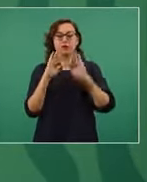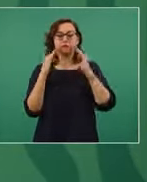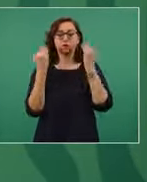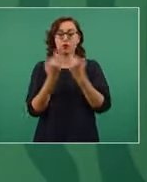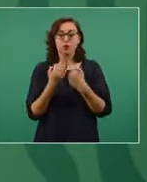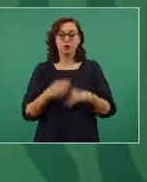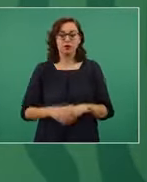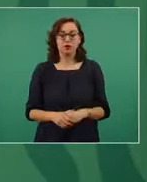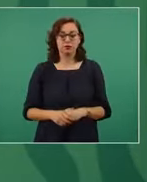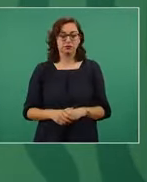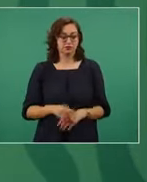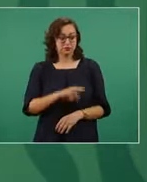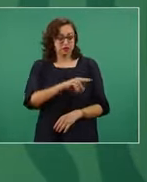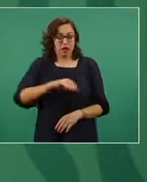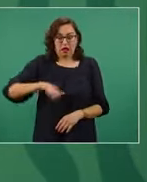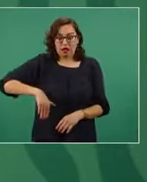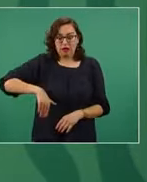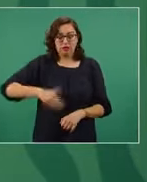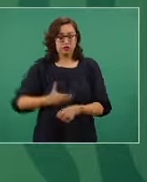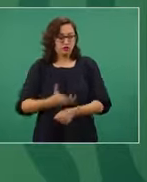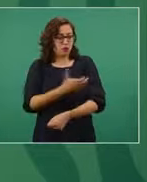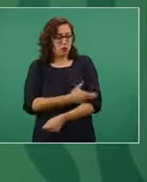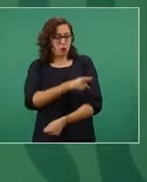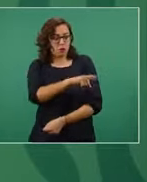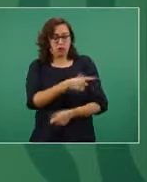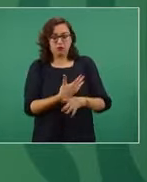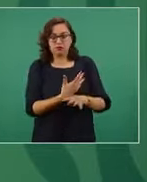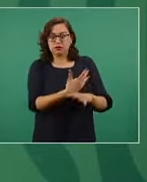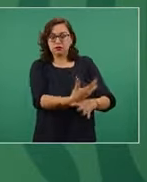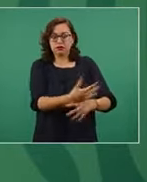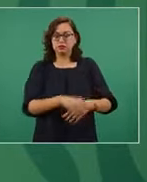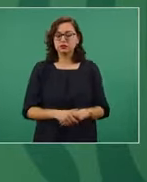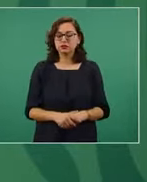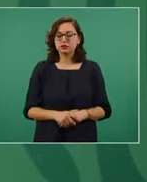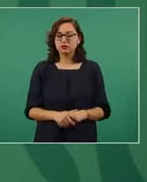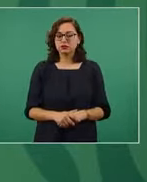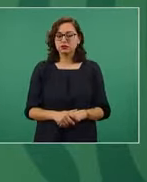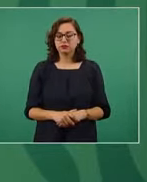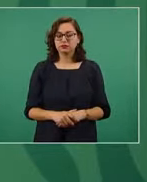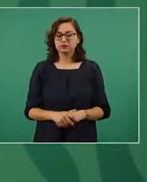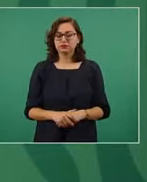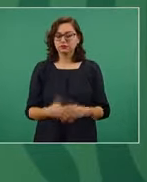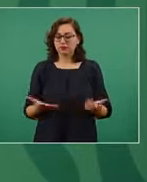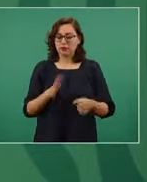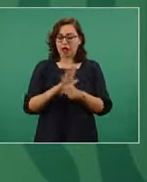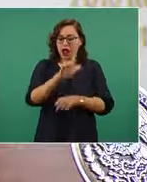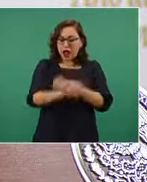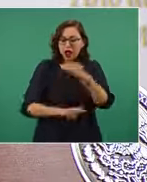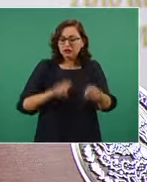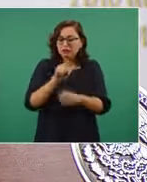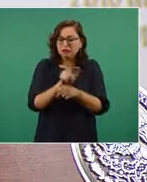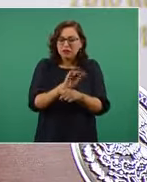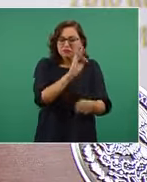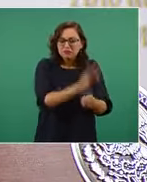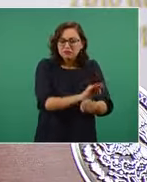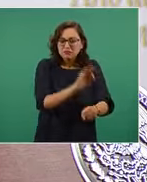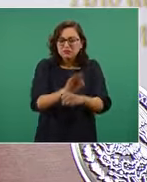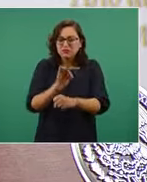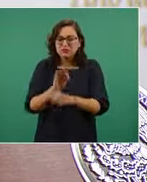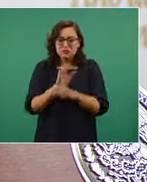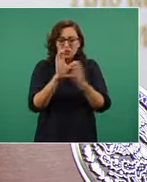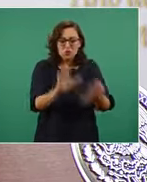compañera, en cuanto a la defensa de los animales